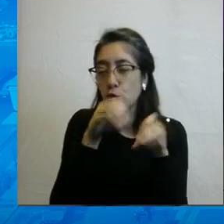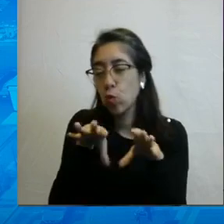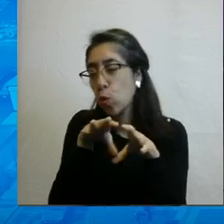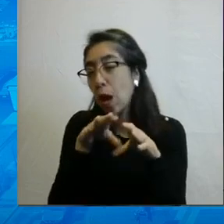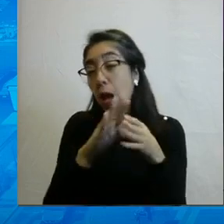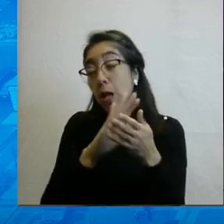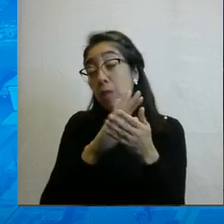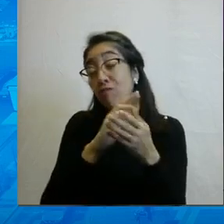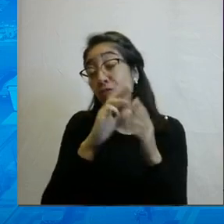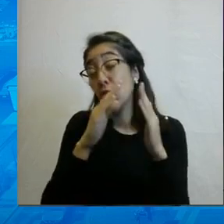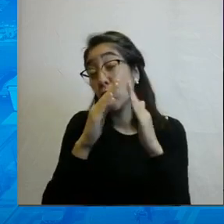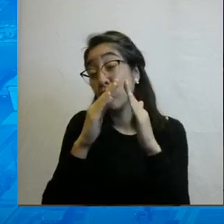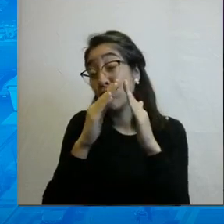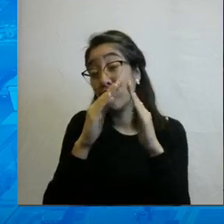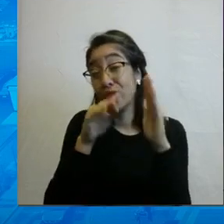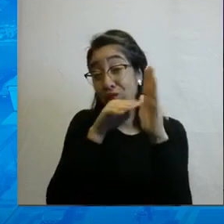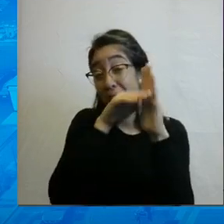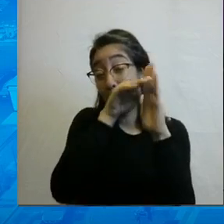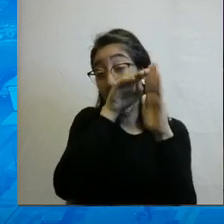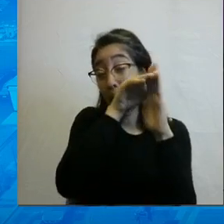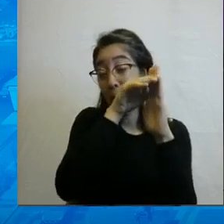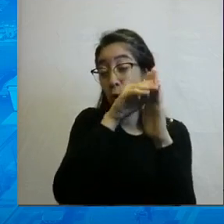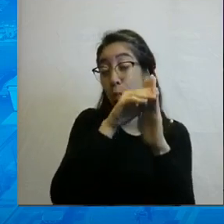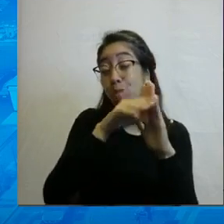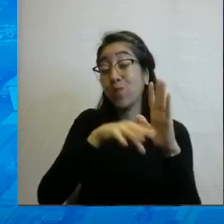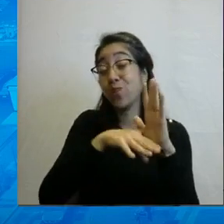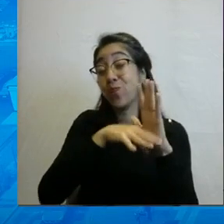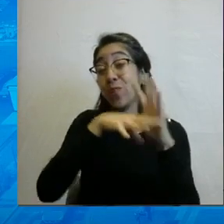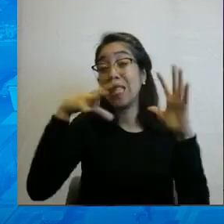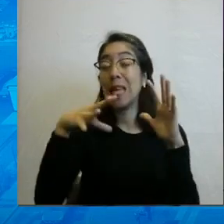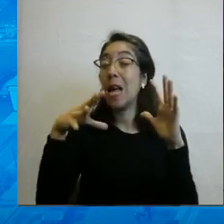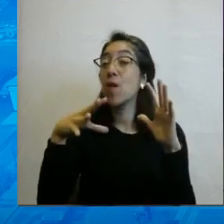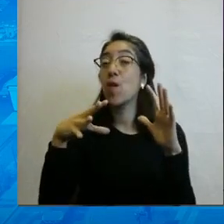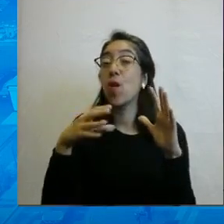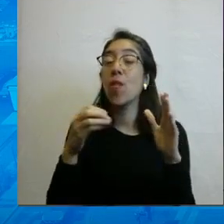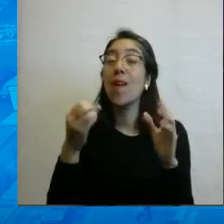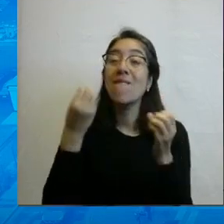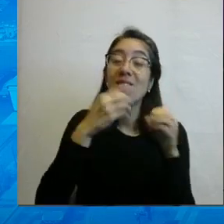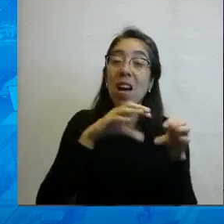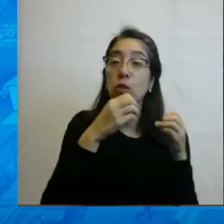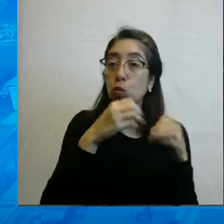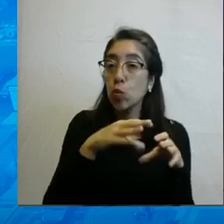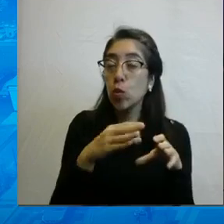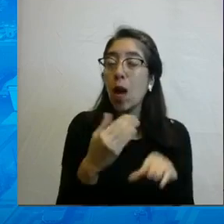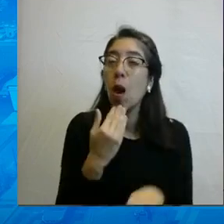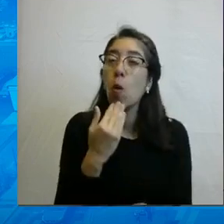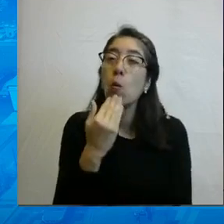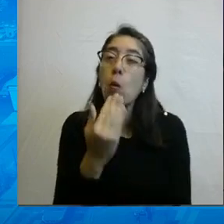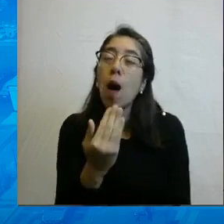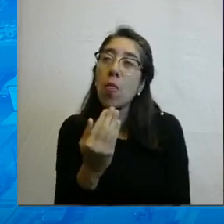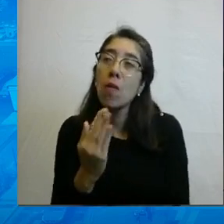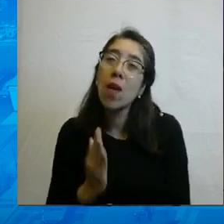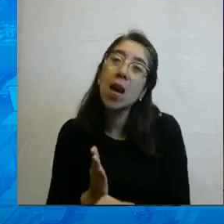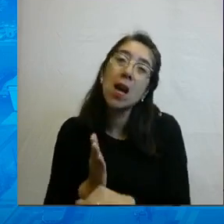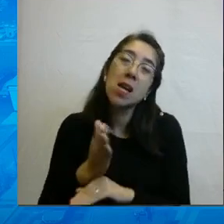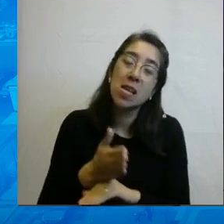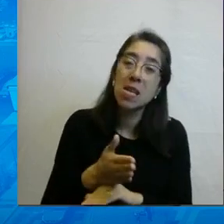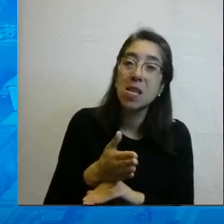Así que eso es lo que veníamos a hacer esa petición. ¿Cuándo van a ir a